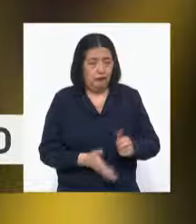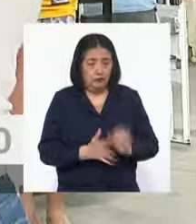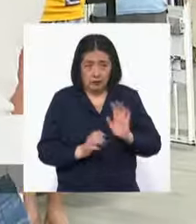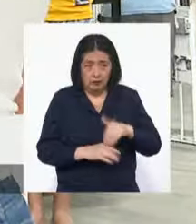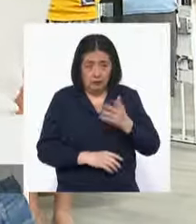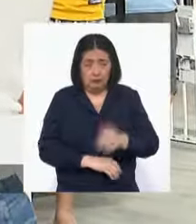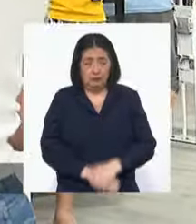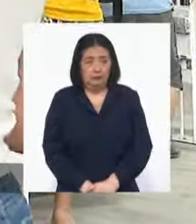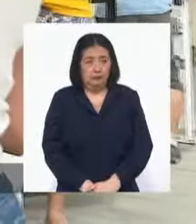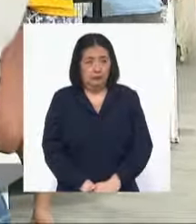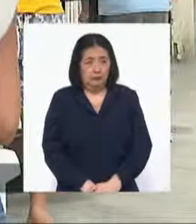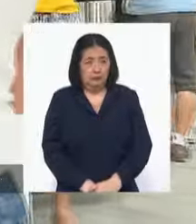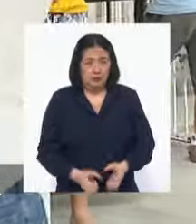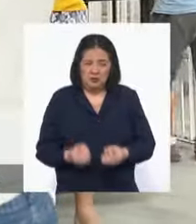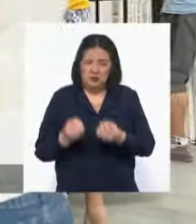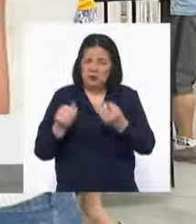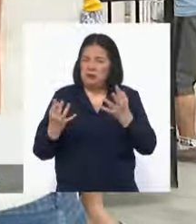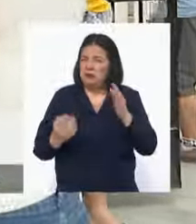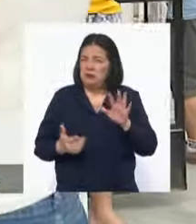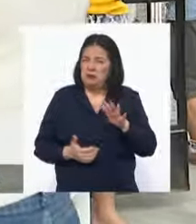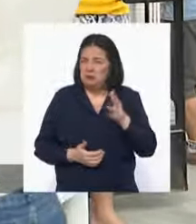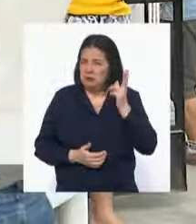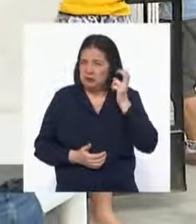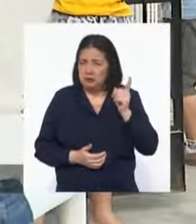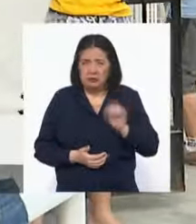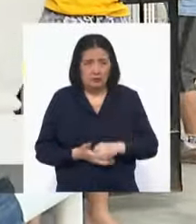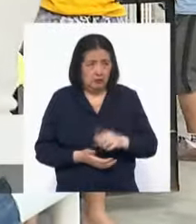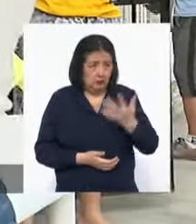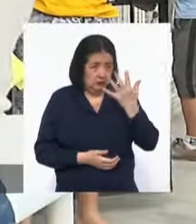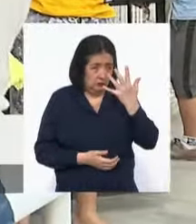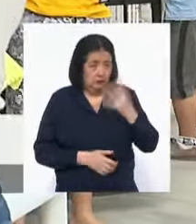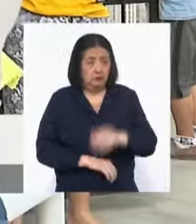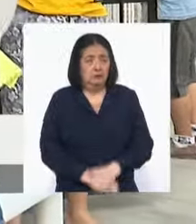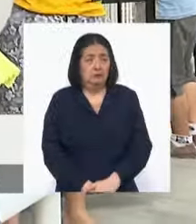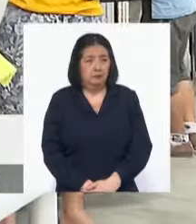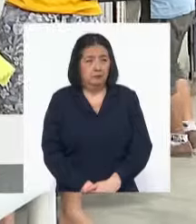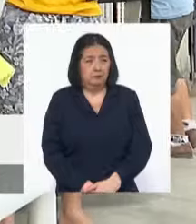ataque. ¿Cuántos disparos más o menos has escuchado? Son 5 disparos.